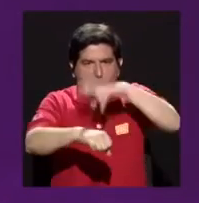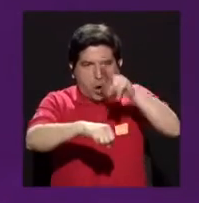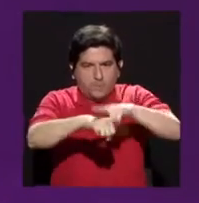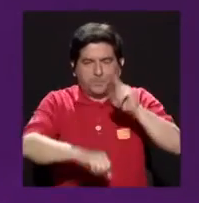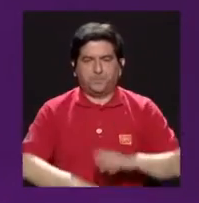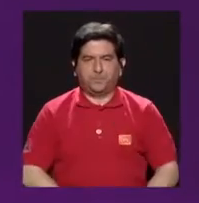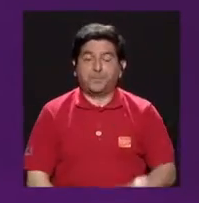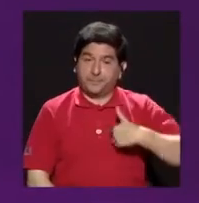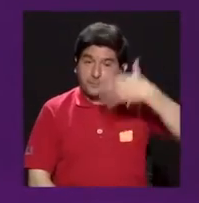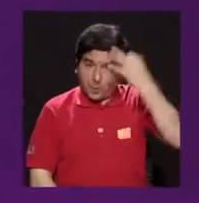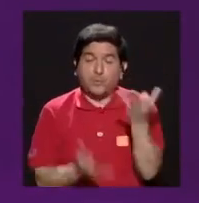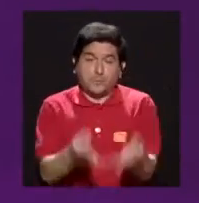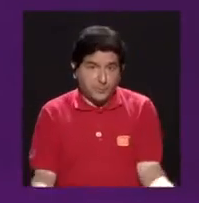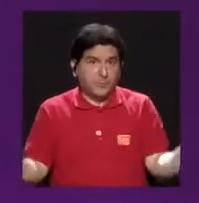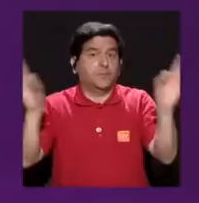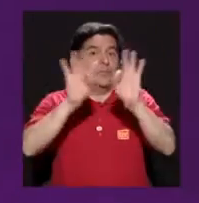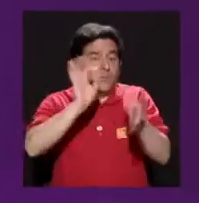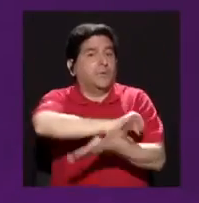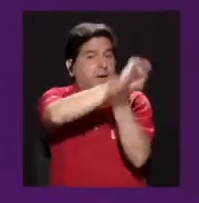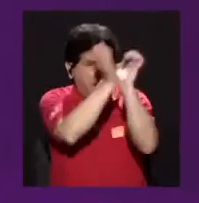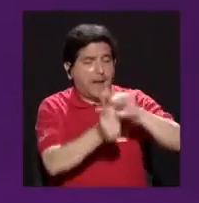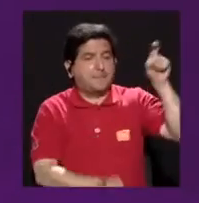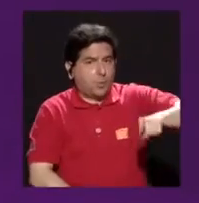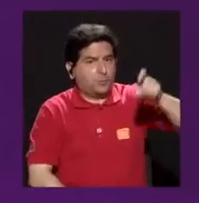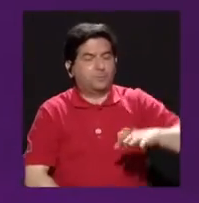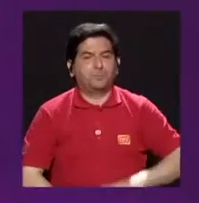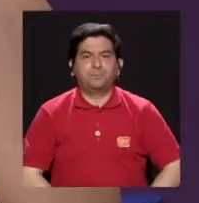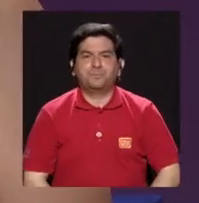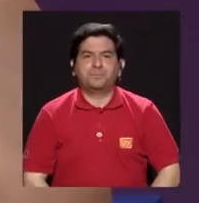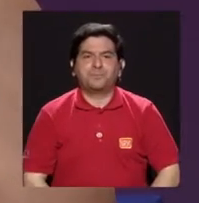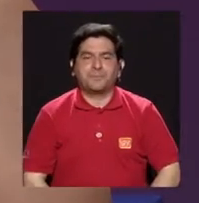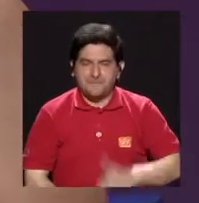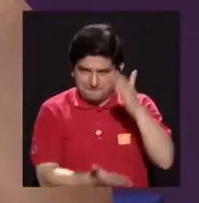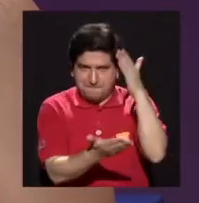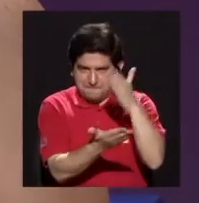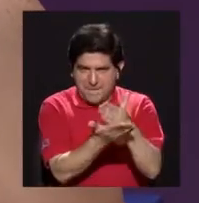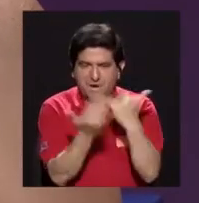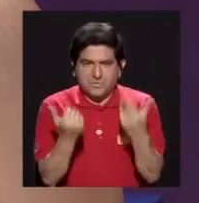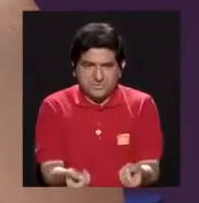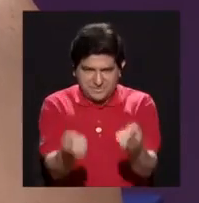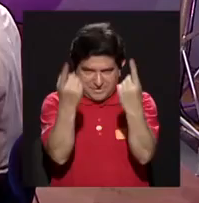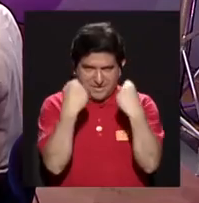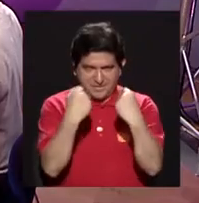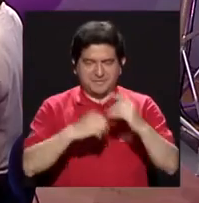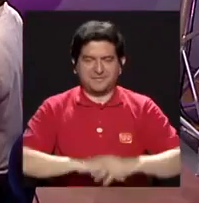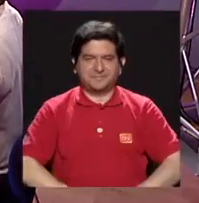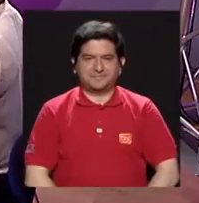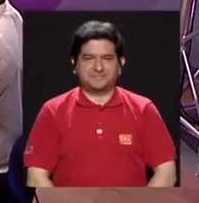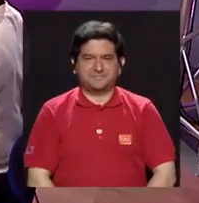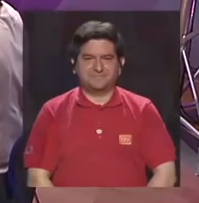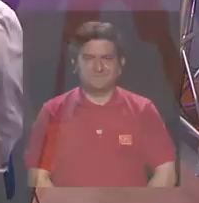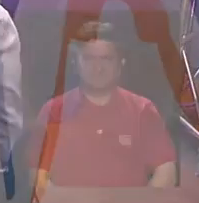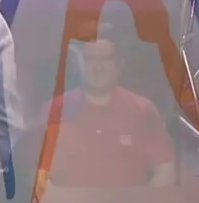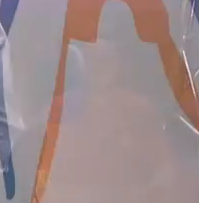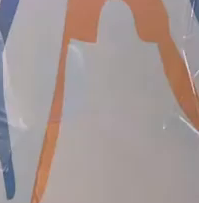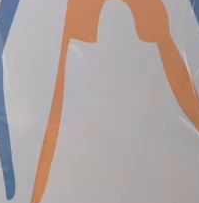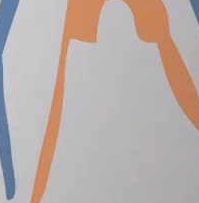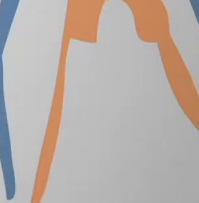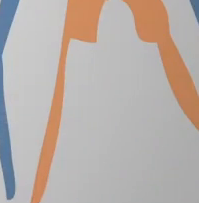¿verdad? Entonces a mí me parece importante que haya un cambio en esa dirección. Vamos a hacer una pausa y regresamos en un momento.